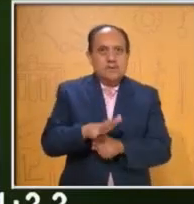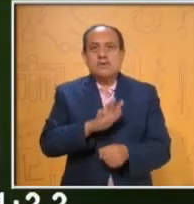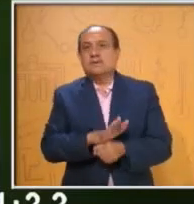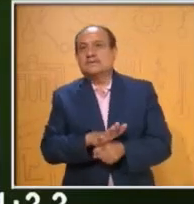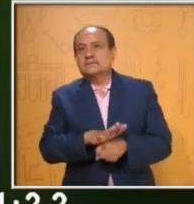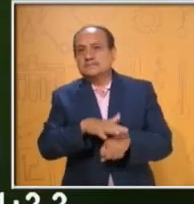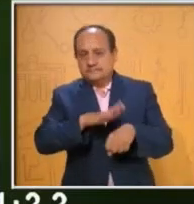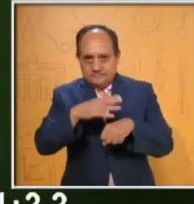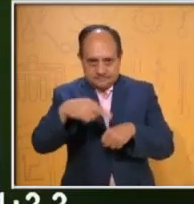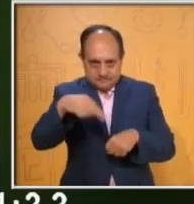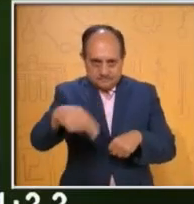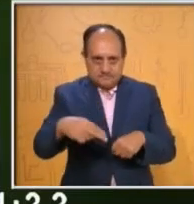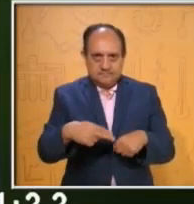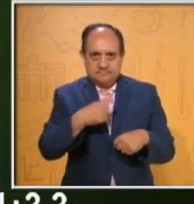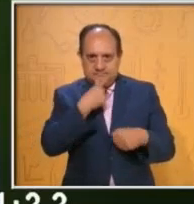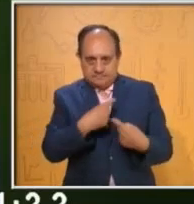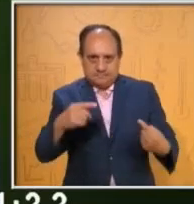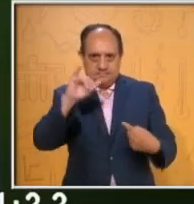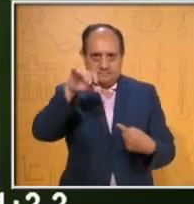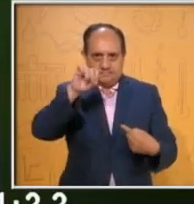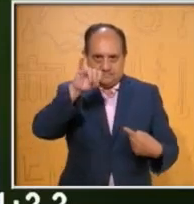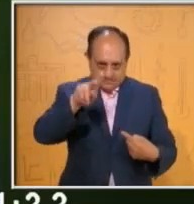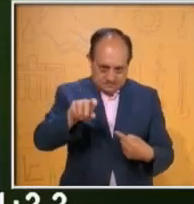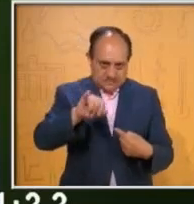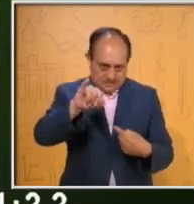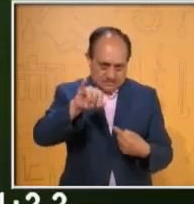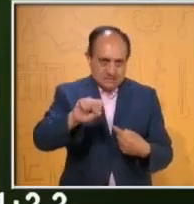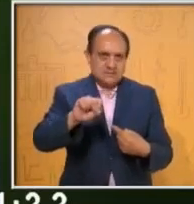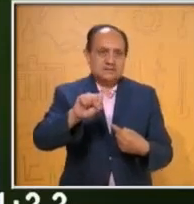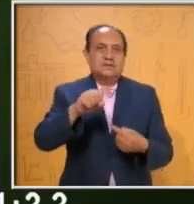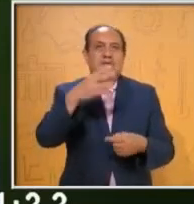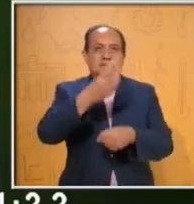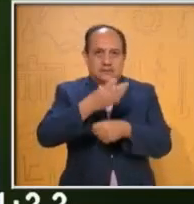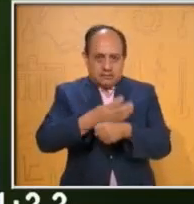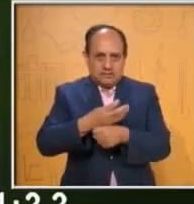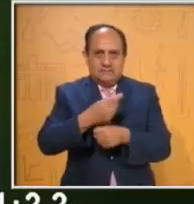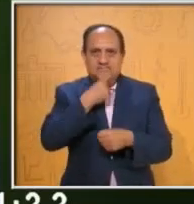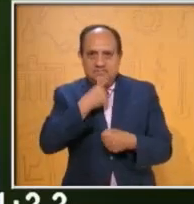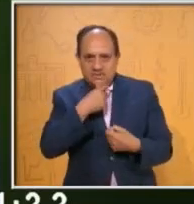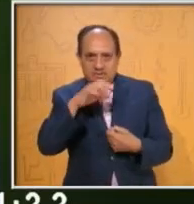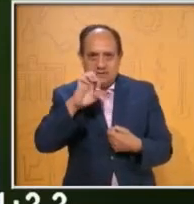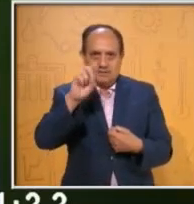Jaime? Tenemos a Isis a la torre de cuarto grado, al niño